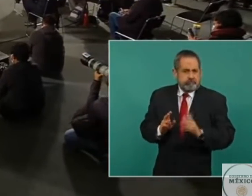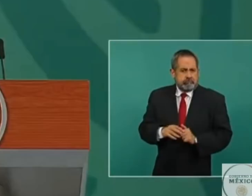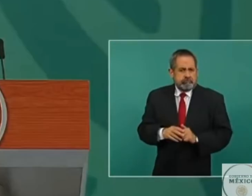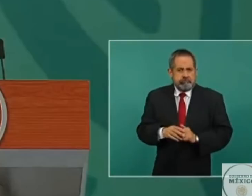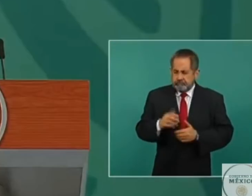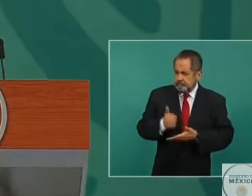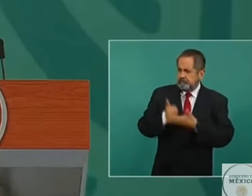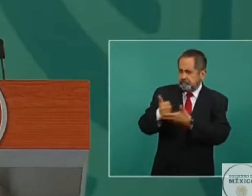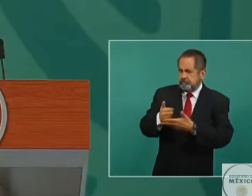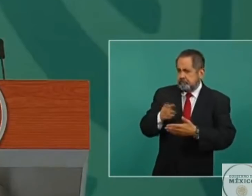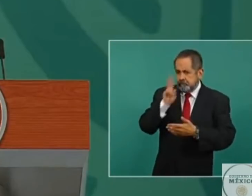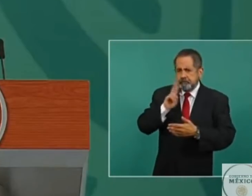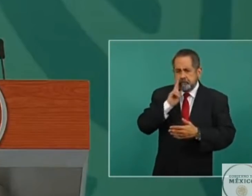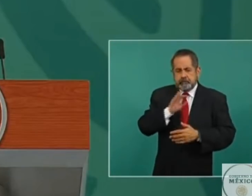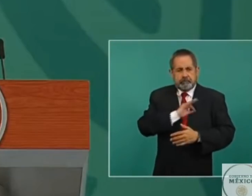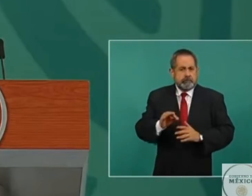ayudar,